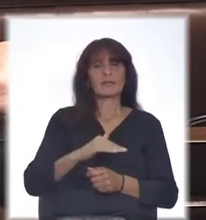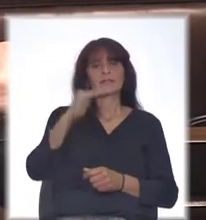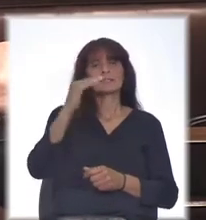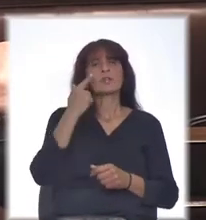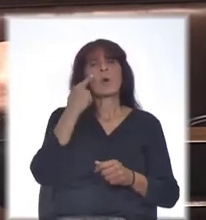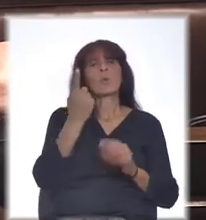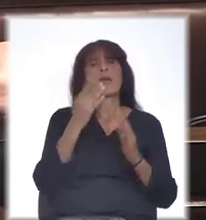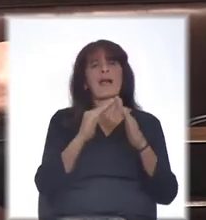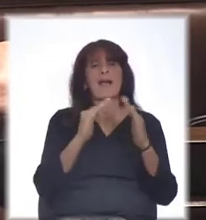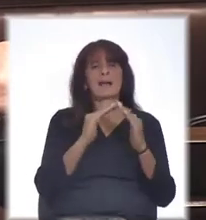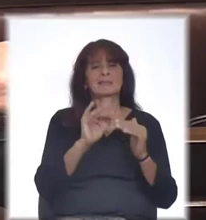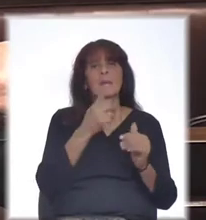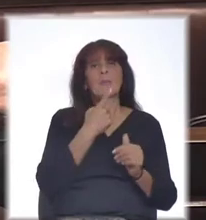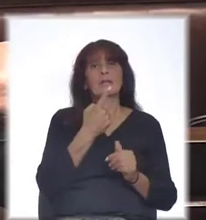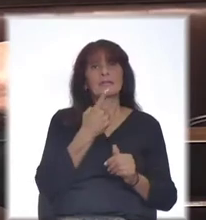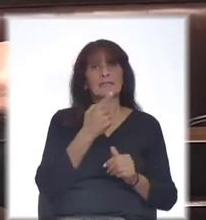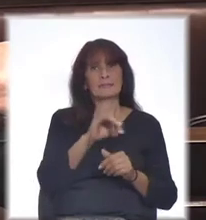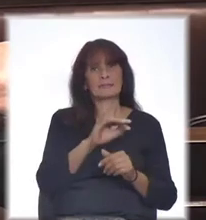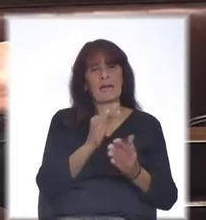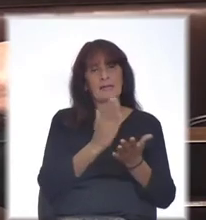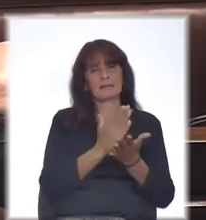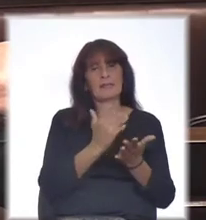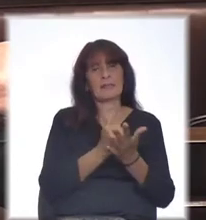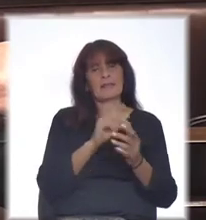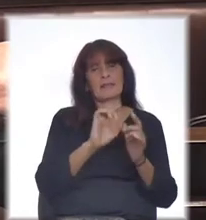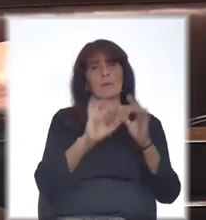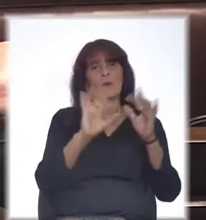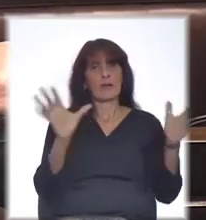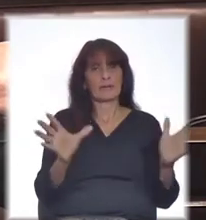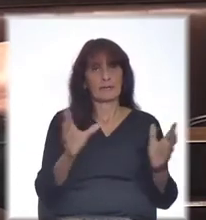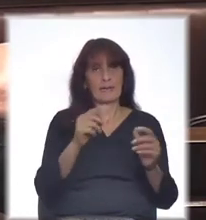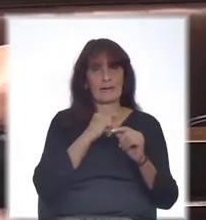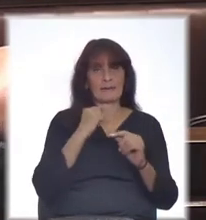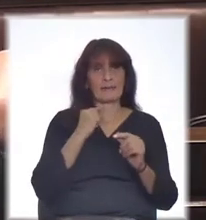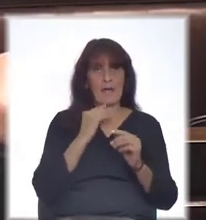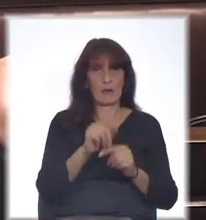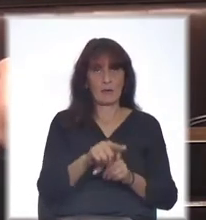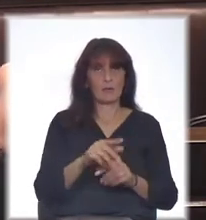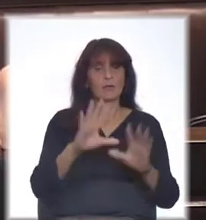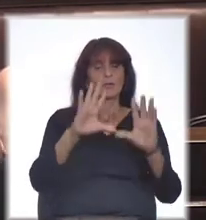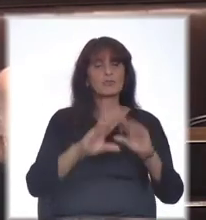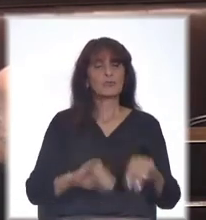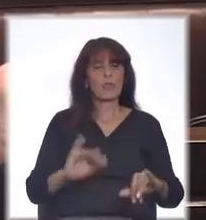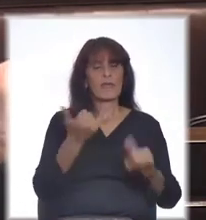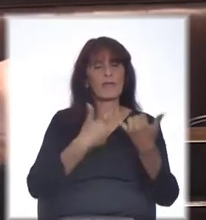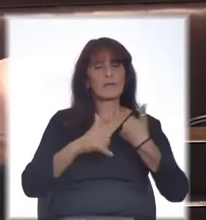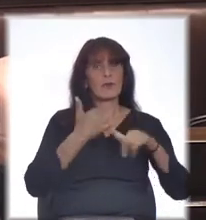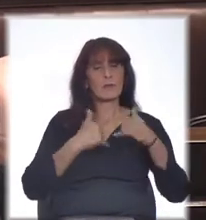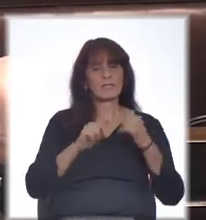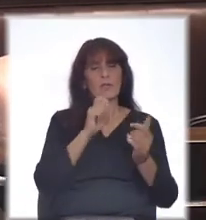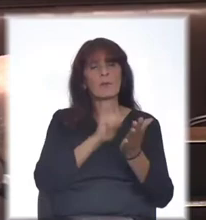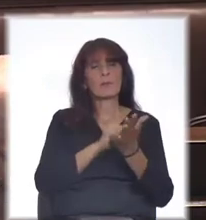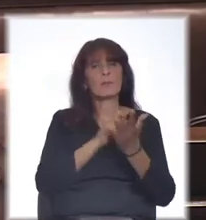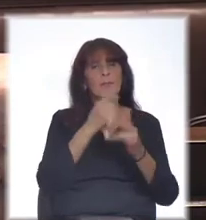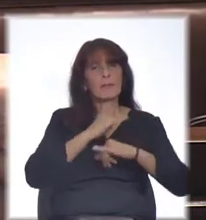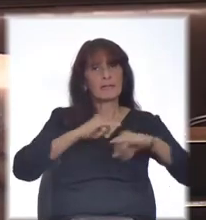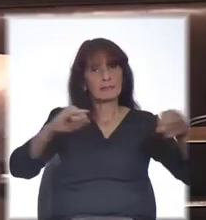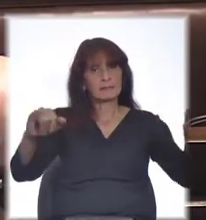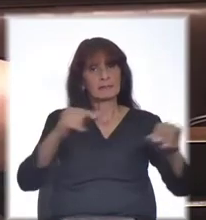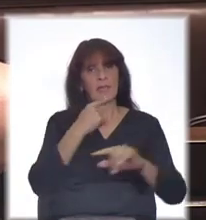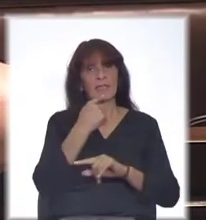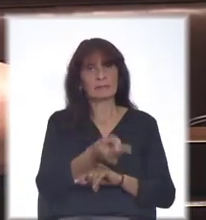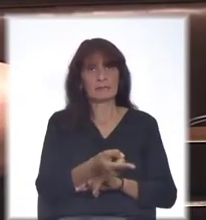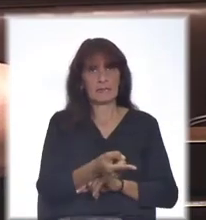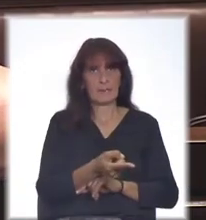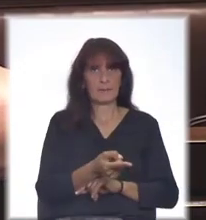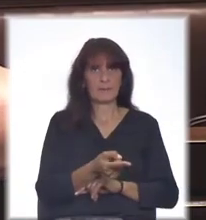tradición política y su militancia la efectivizó en el Partido Demócrata Cristiano. Toda la información que salía en la prensa formal, decía así esta